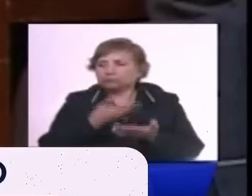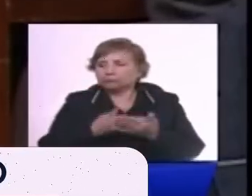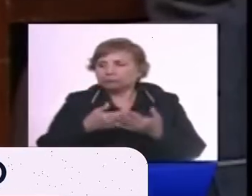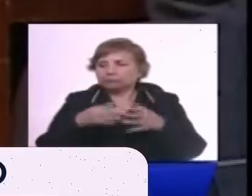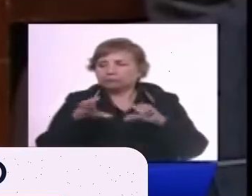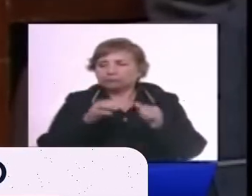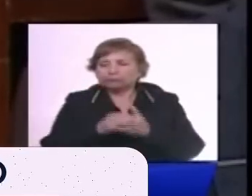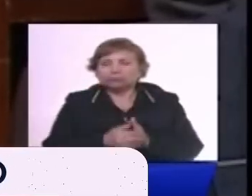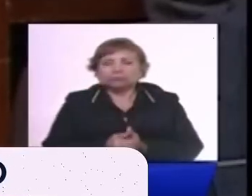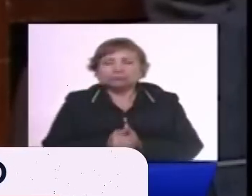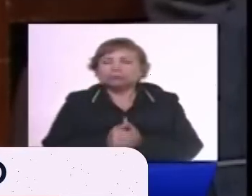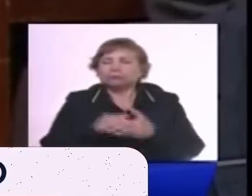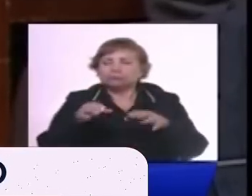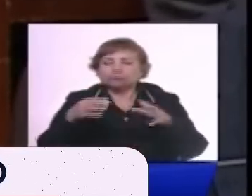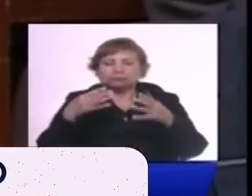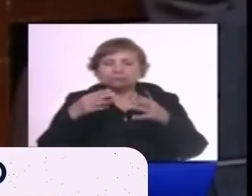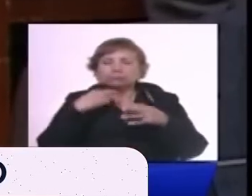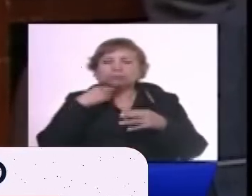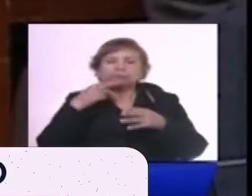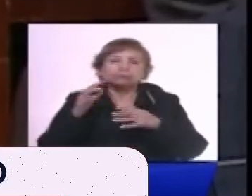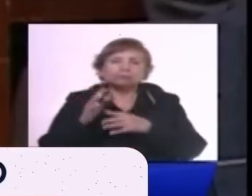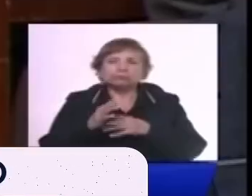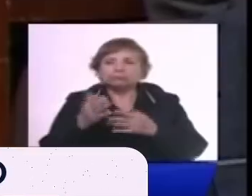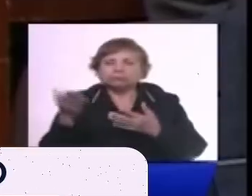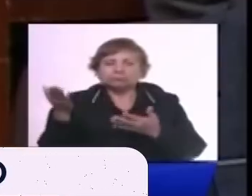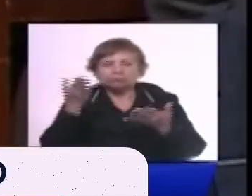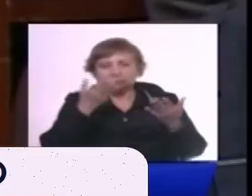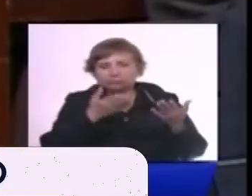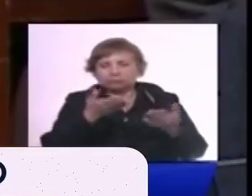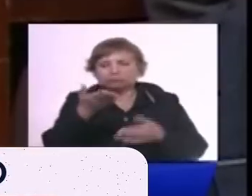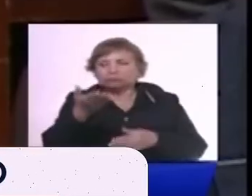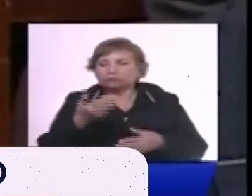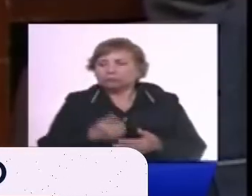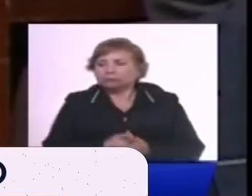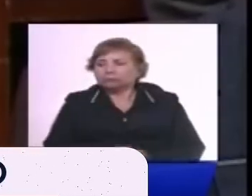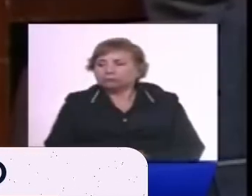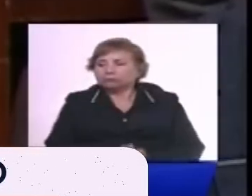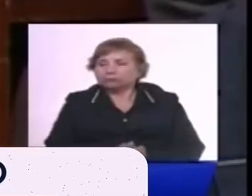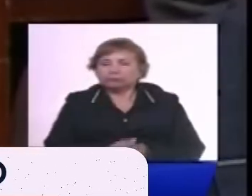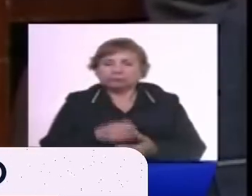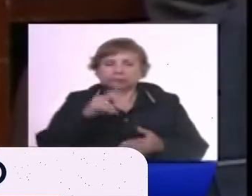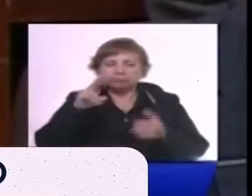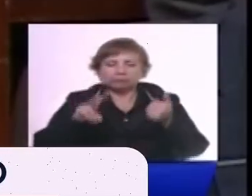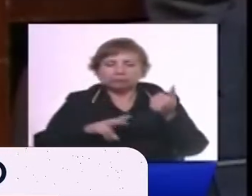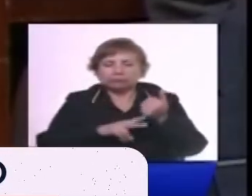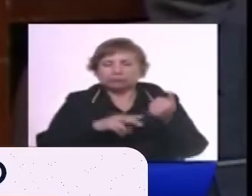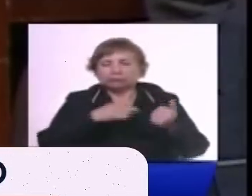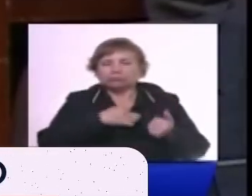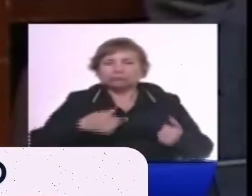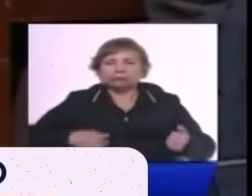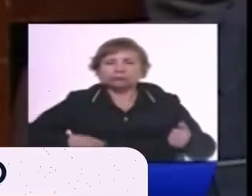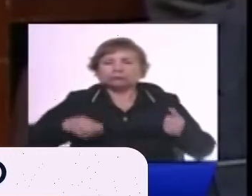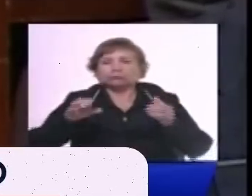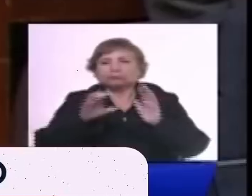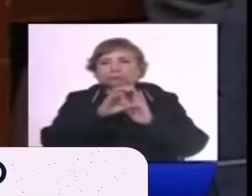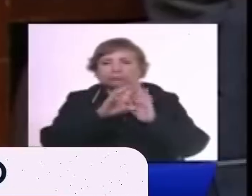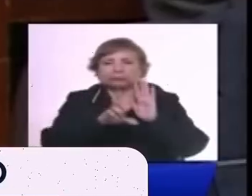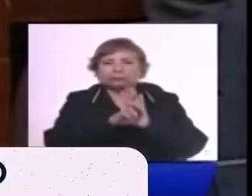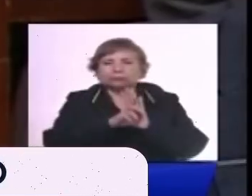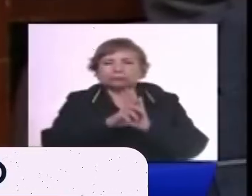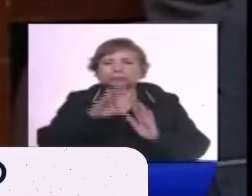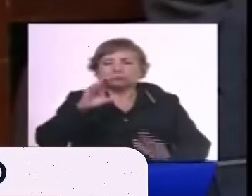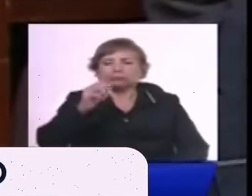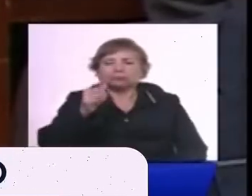a estar en Junta de Portavoces. Invito a la vicepresidenta de la Comisión de Constitución, a la